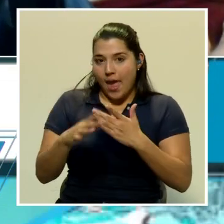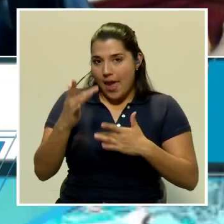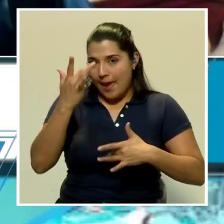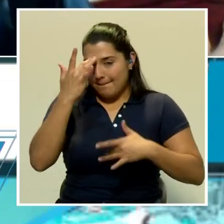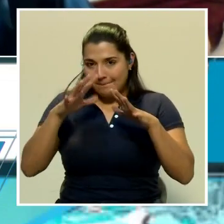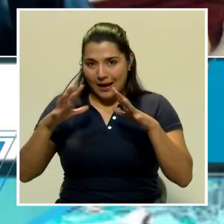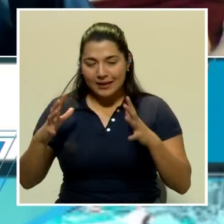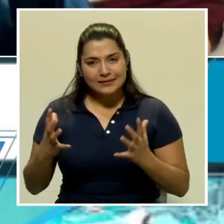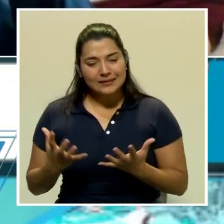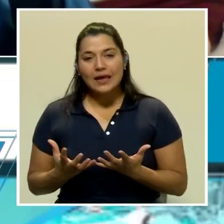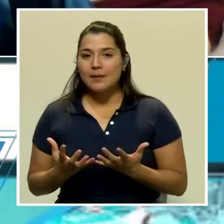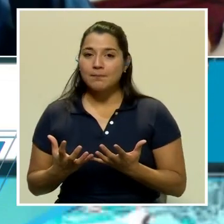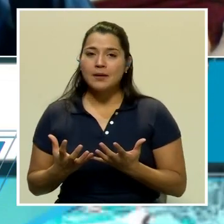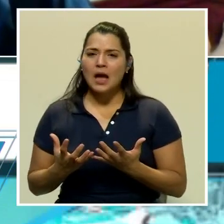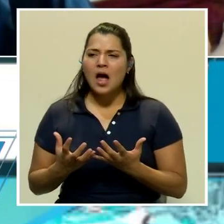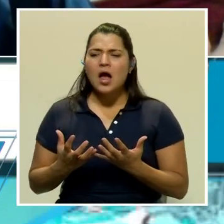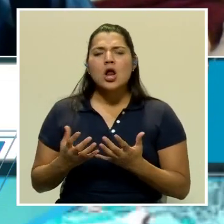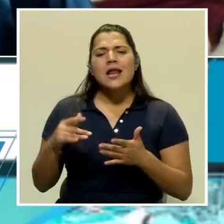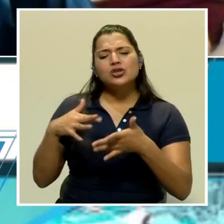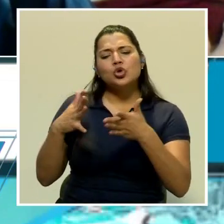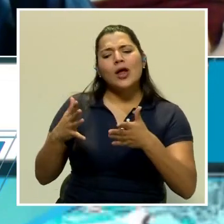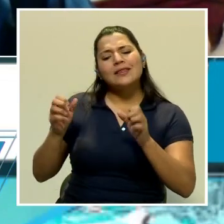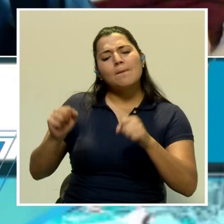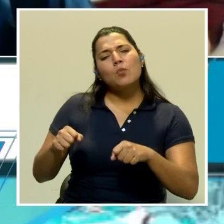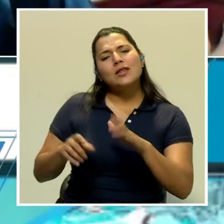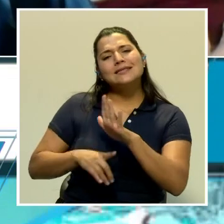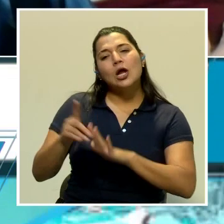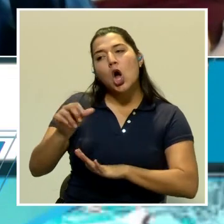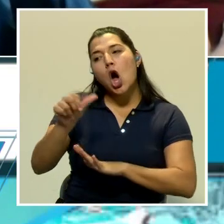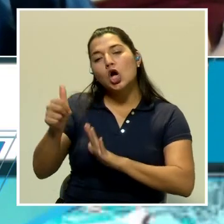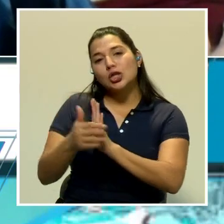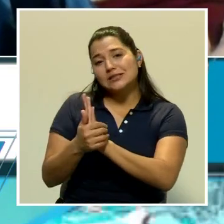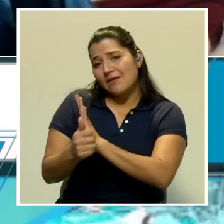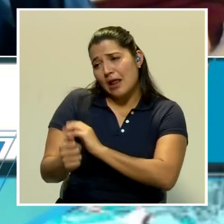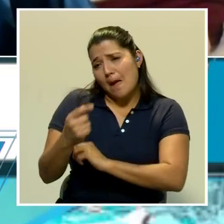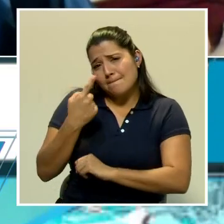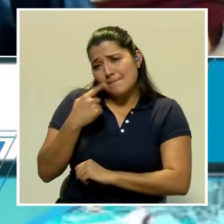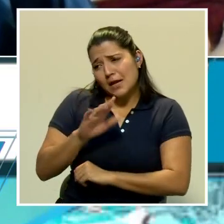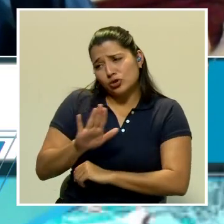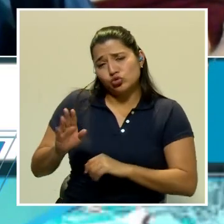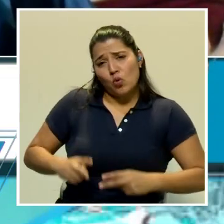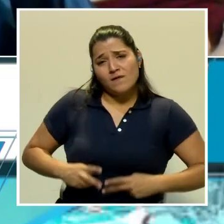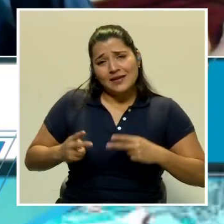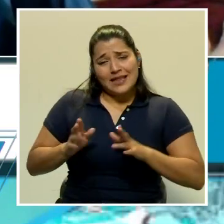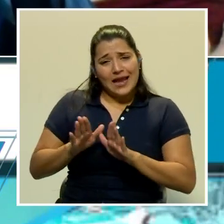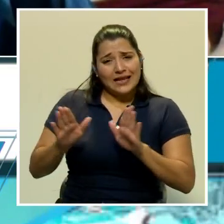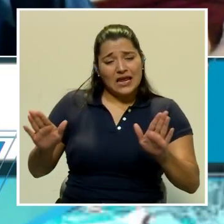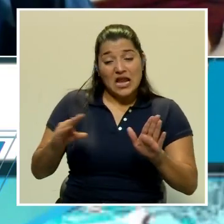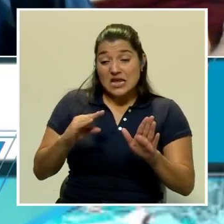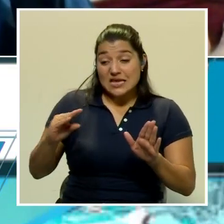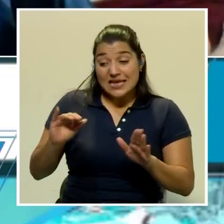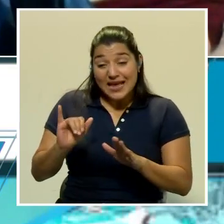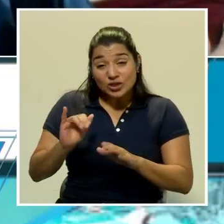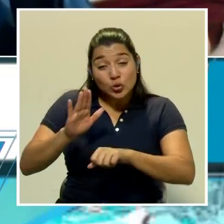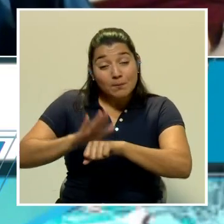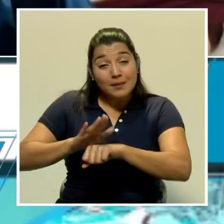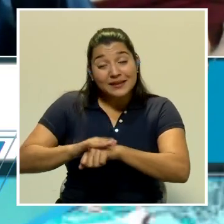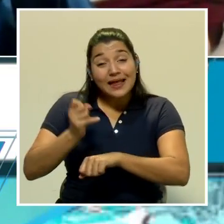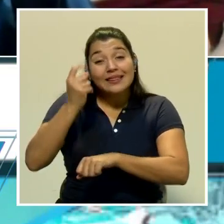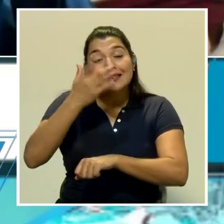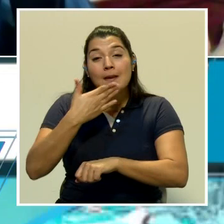que desarrollen también otras habilidades para la vida en general y que les va a permitir entender mejor el